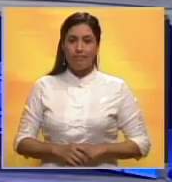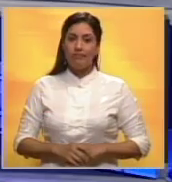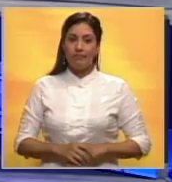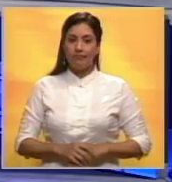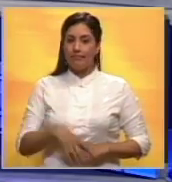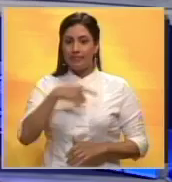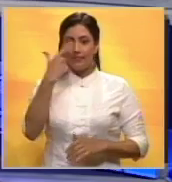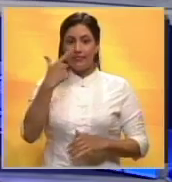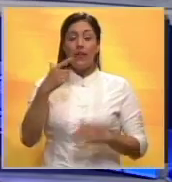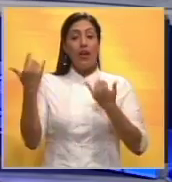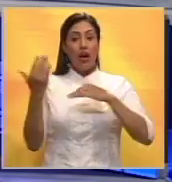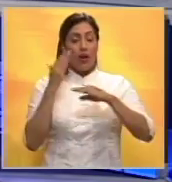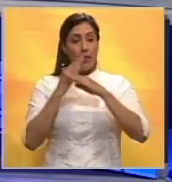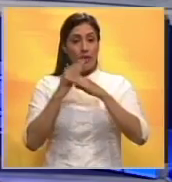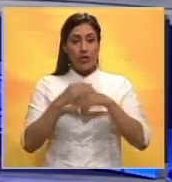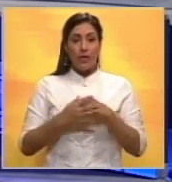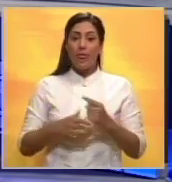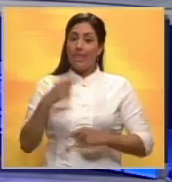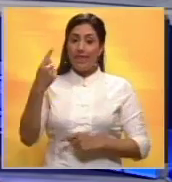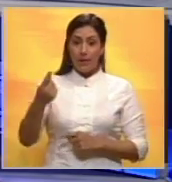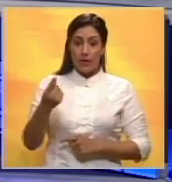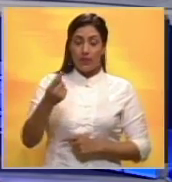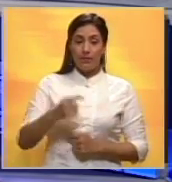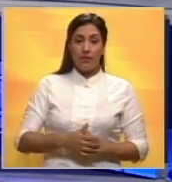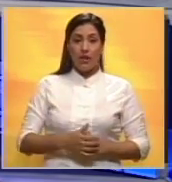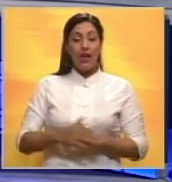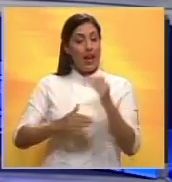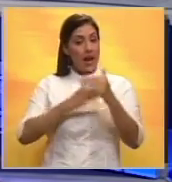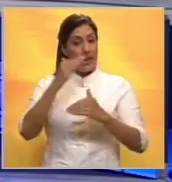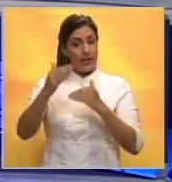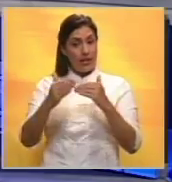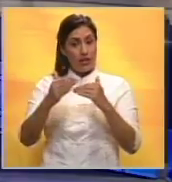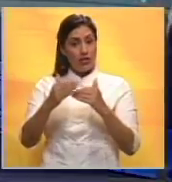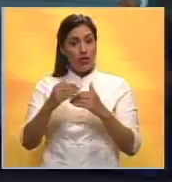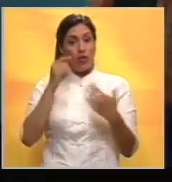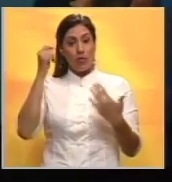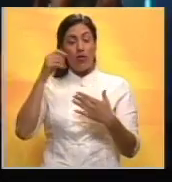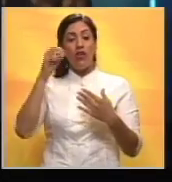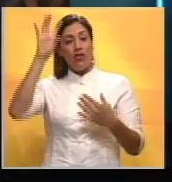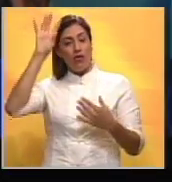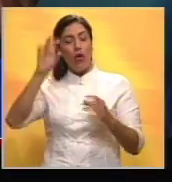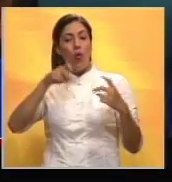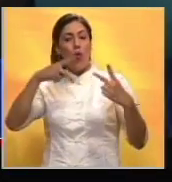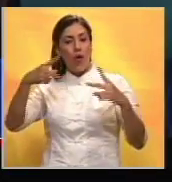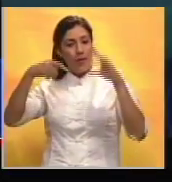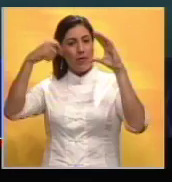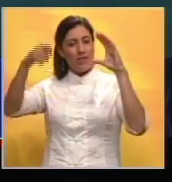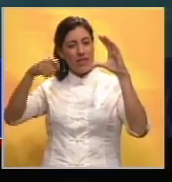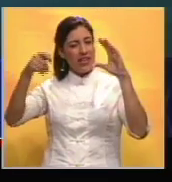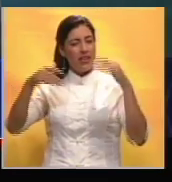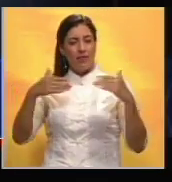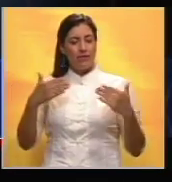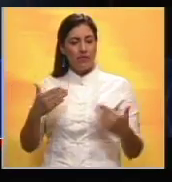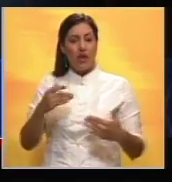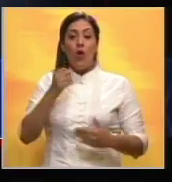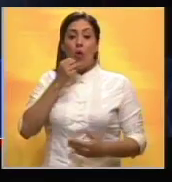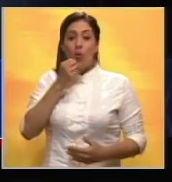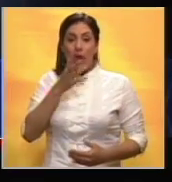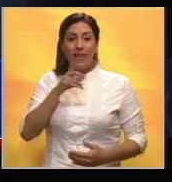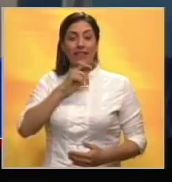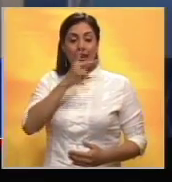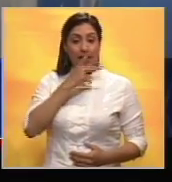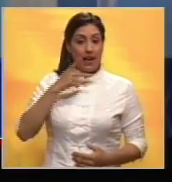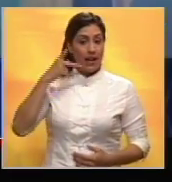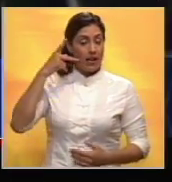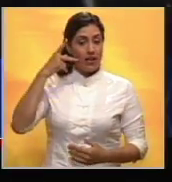Colombia hacemos la pausa en breve adelanto Nacho compartió un nuevo video los detalles con